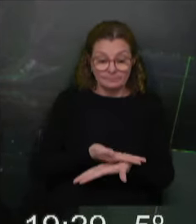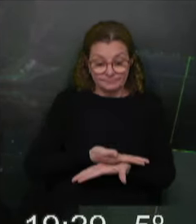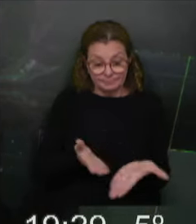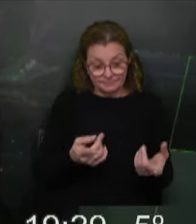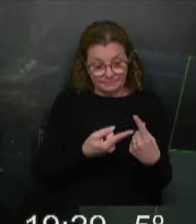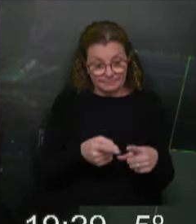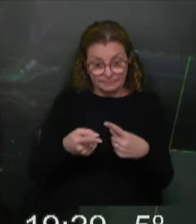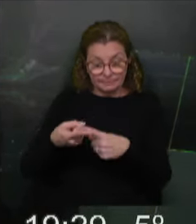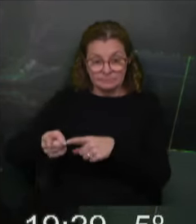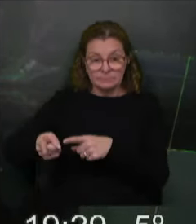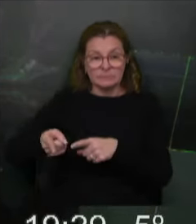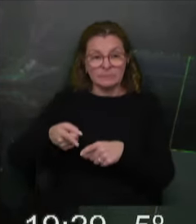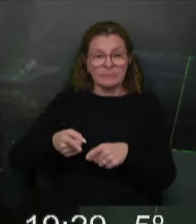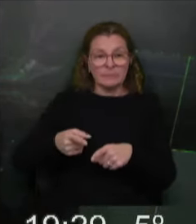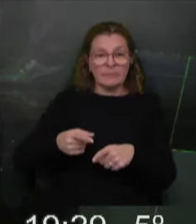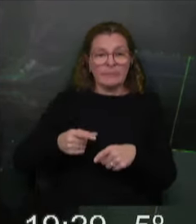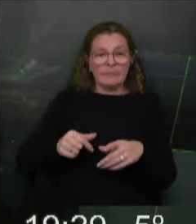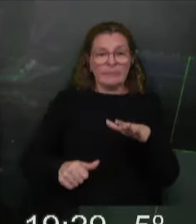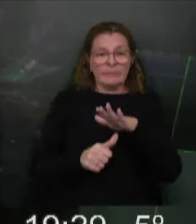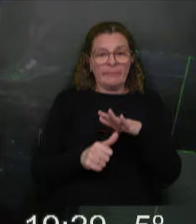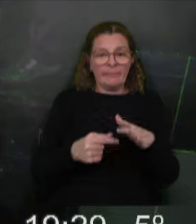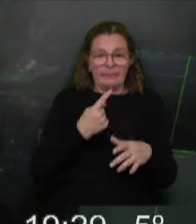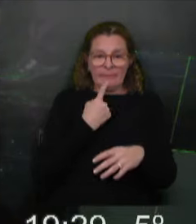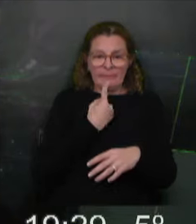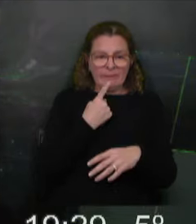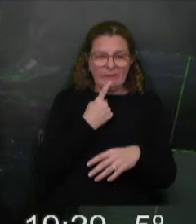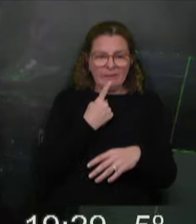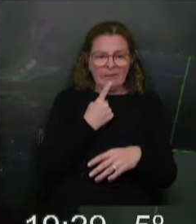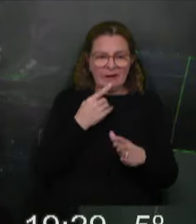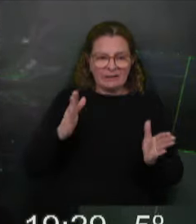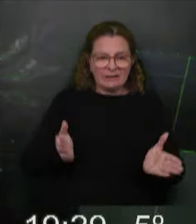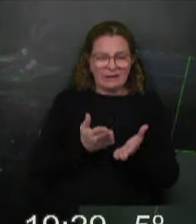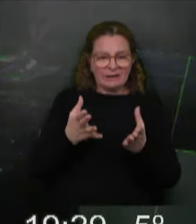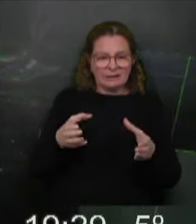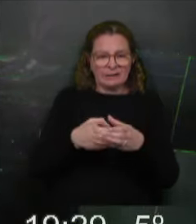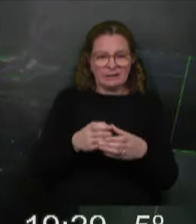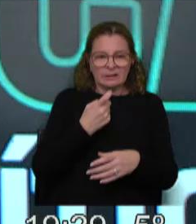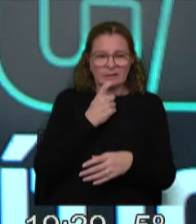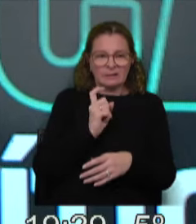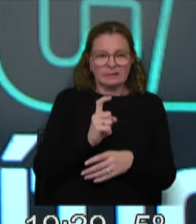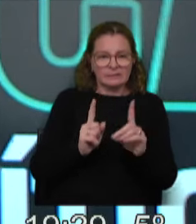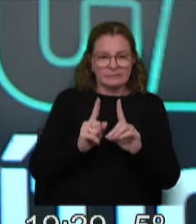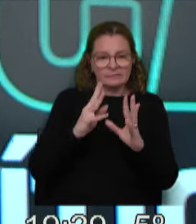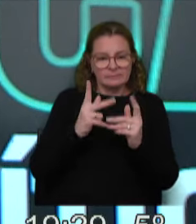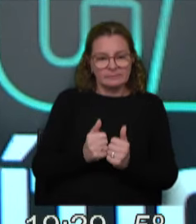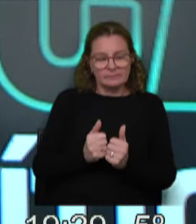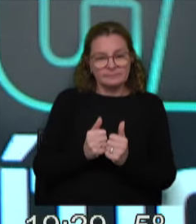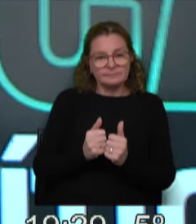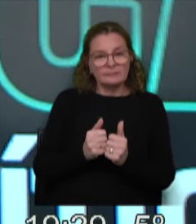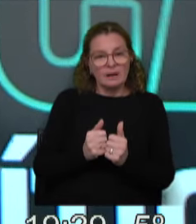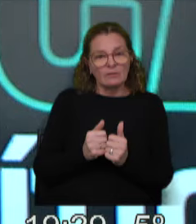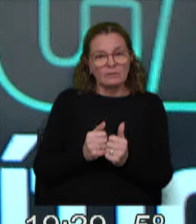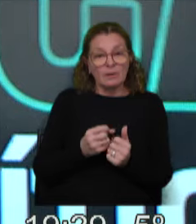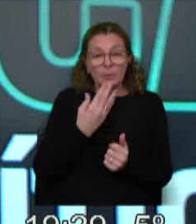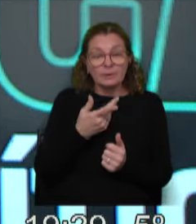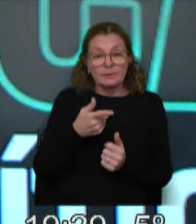opciones que el vacío de Liderazgo era un incentivo para estar participando en la interna del partido Colorado Y de alguna forma eh